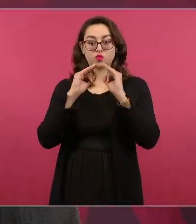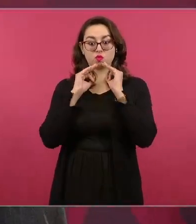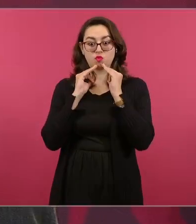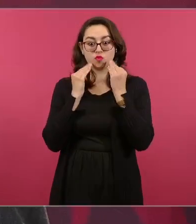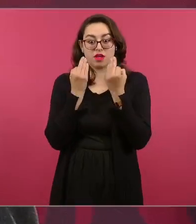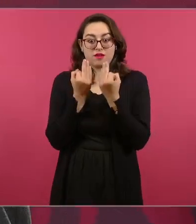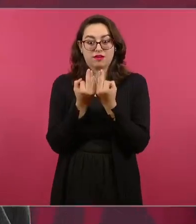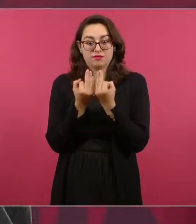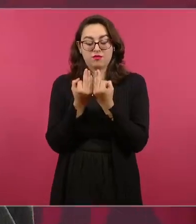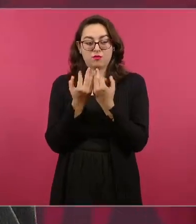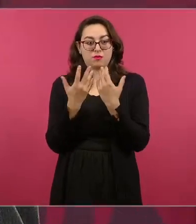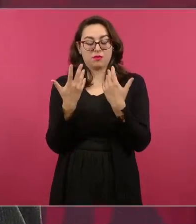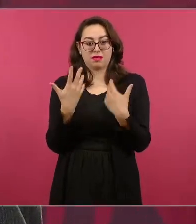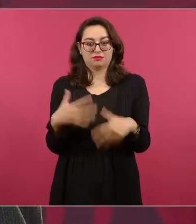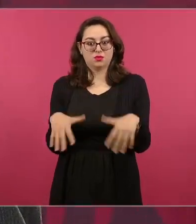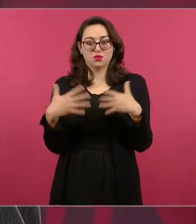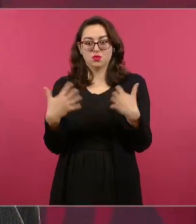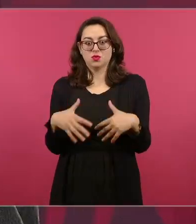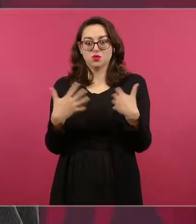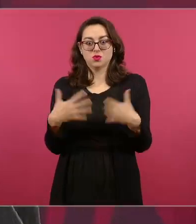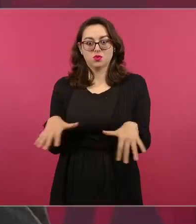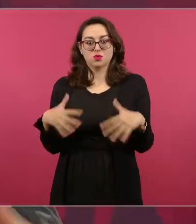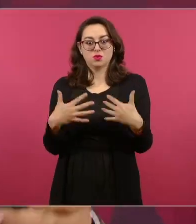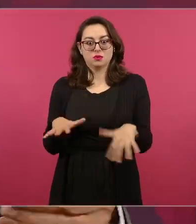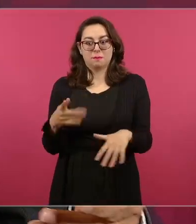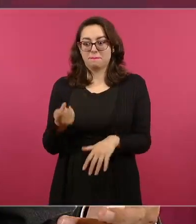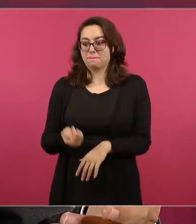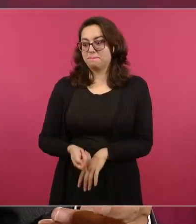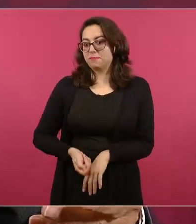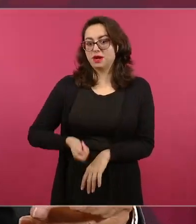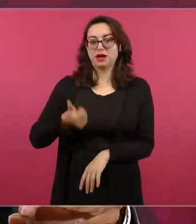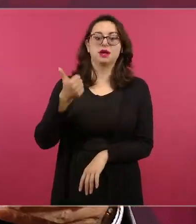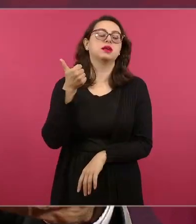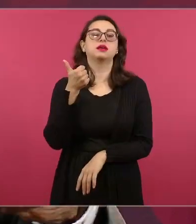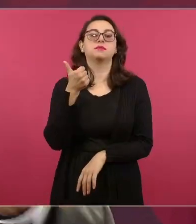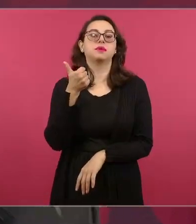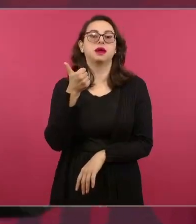puntualiza, no se subraya, de que